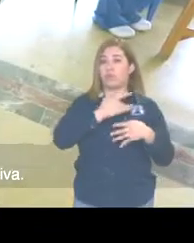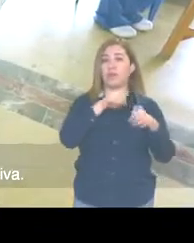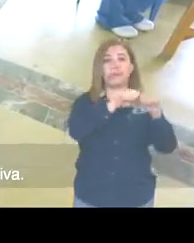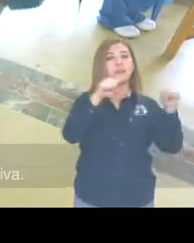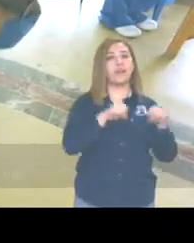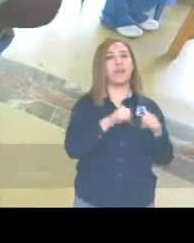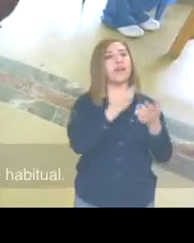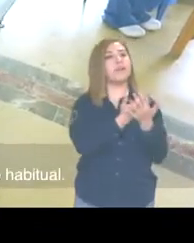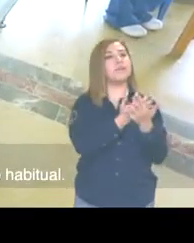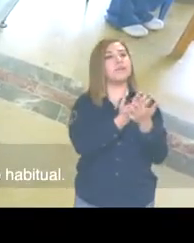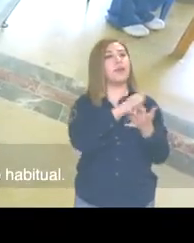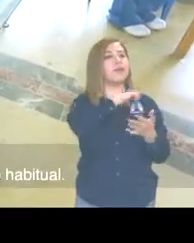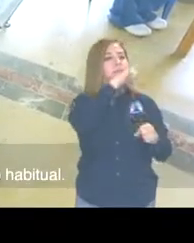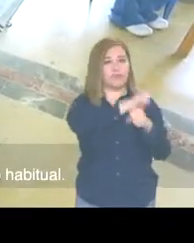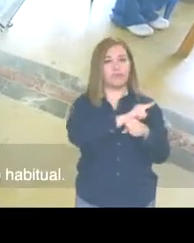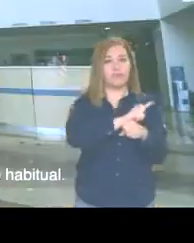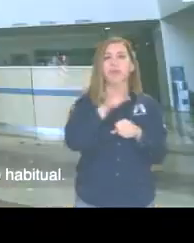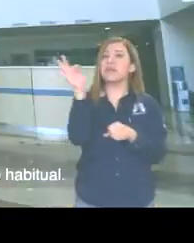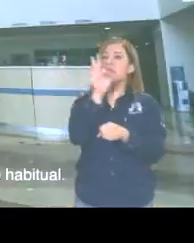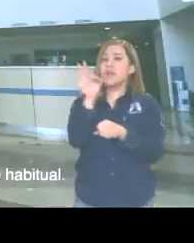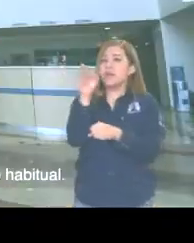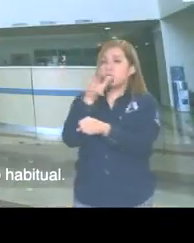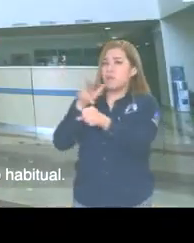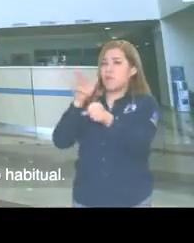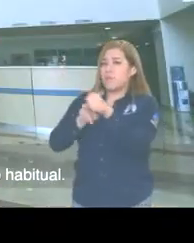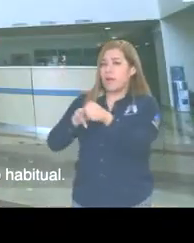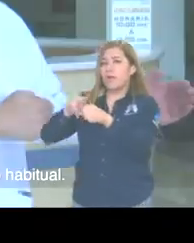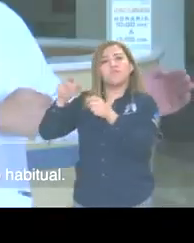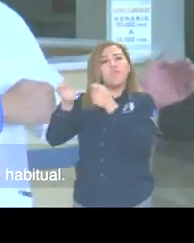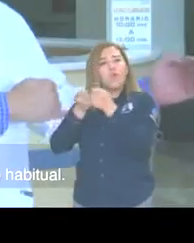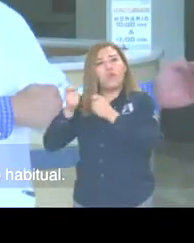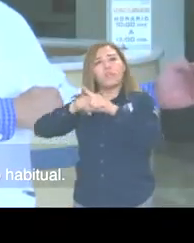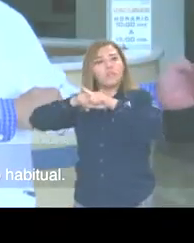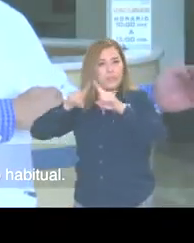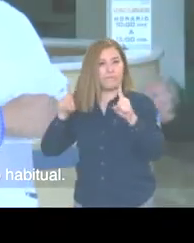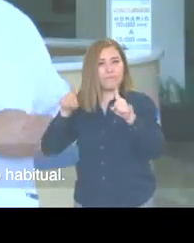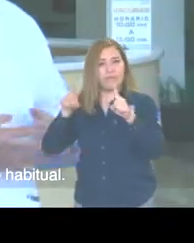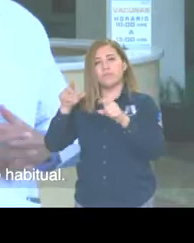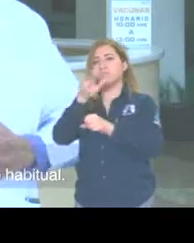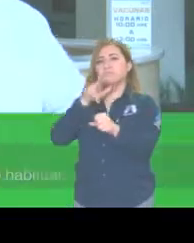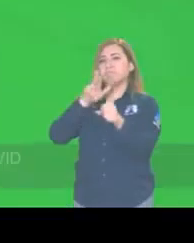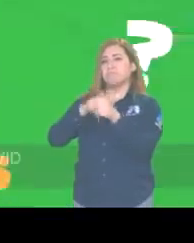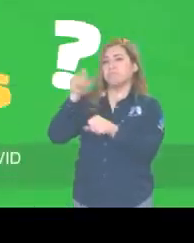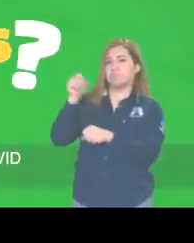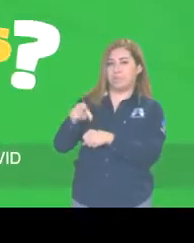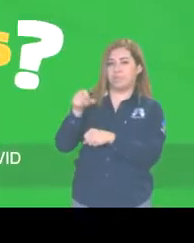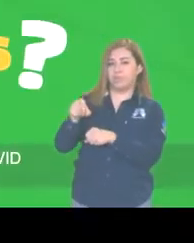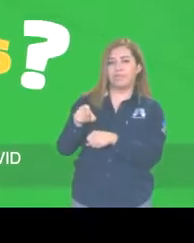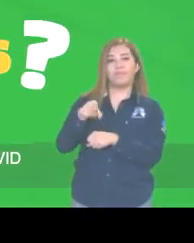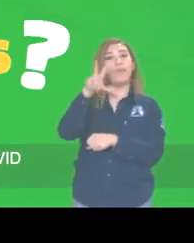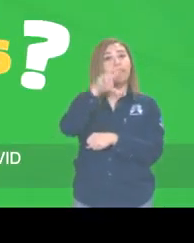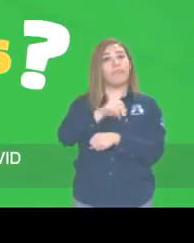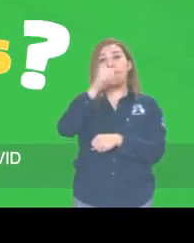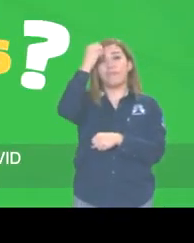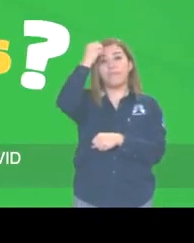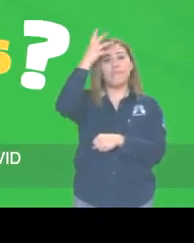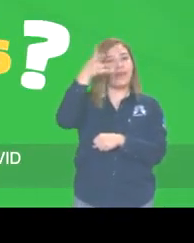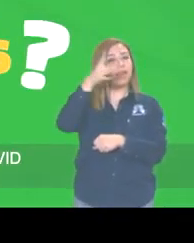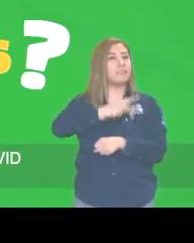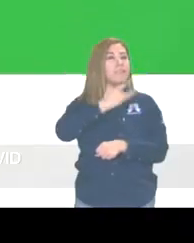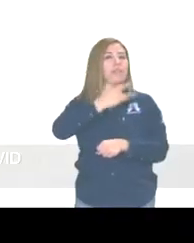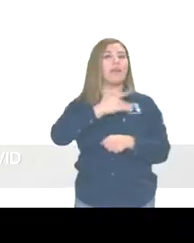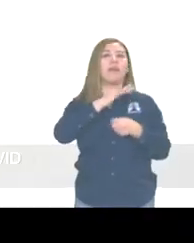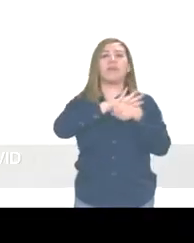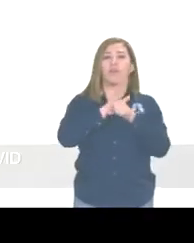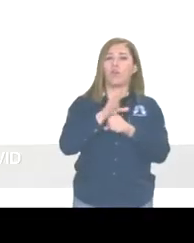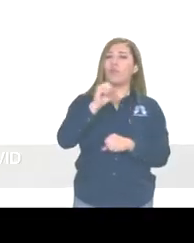espera exclusiva. En caso de que no, el manejo será diferente y se te dará el manejo habitual. No olvides que la sintomatología de COVID